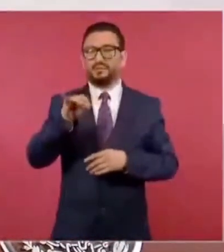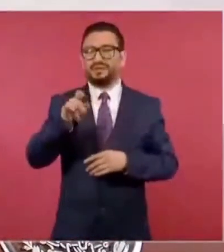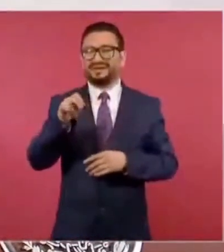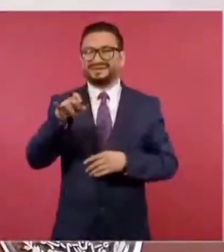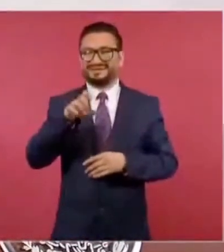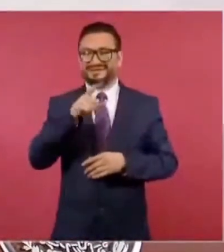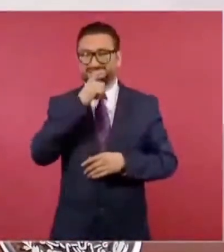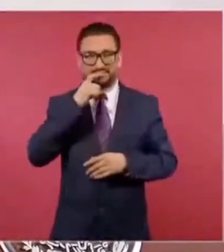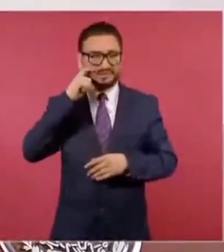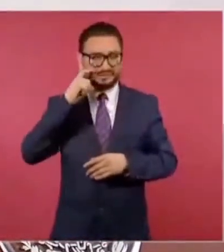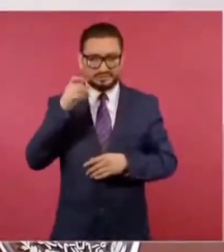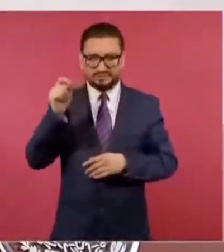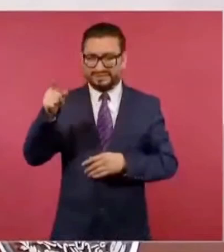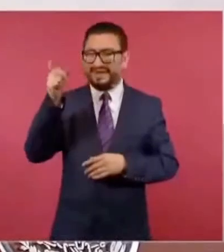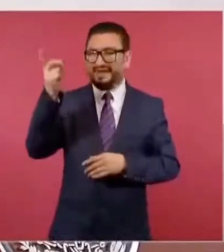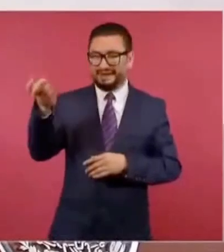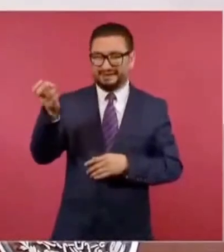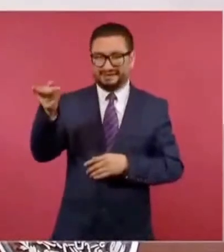Ese.